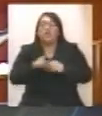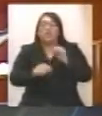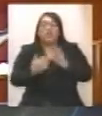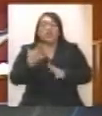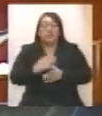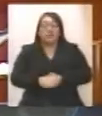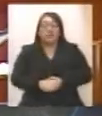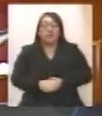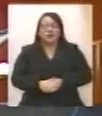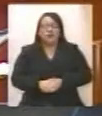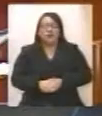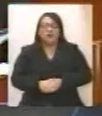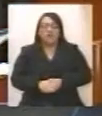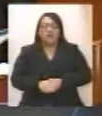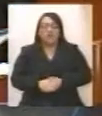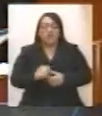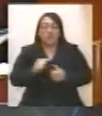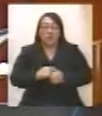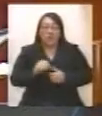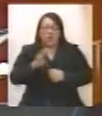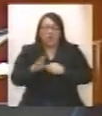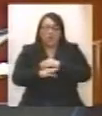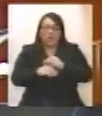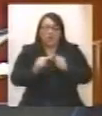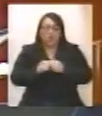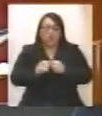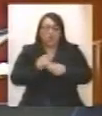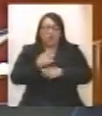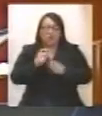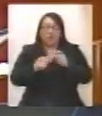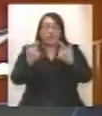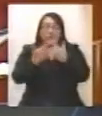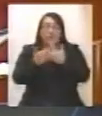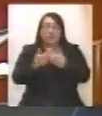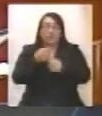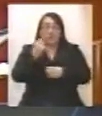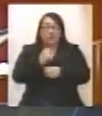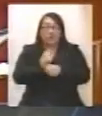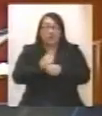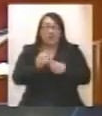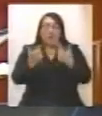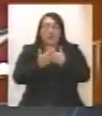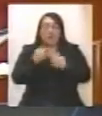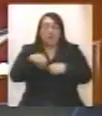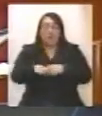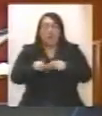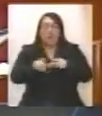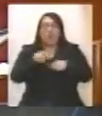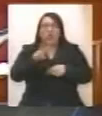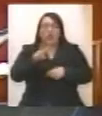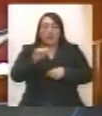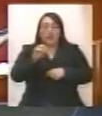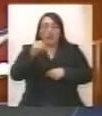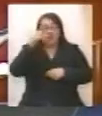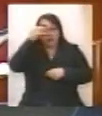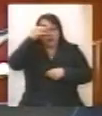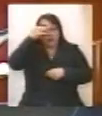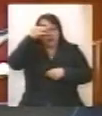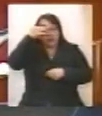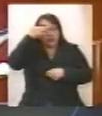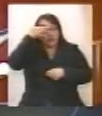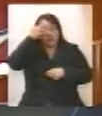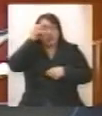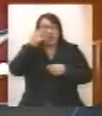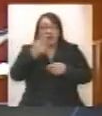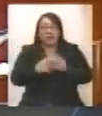2015 un total de 4 bases contraterroristas para el Ejército en la zona del Brain. Para tal